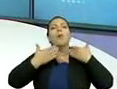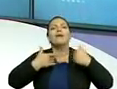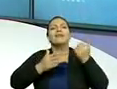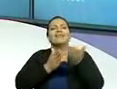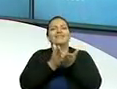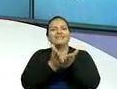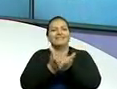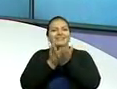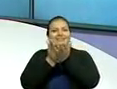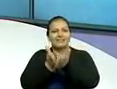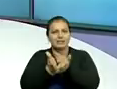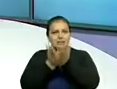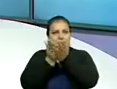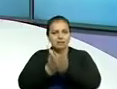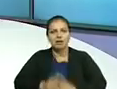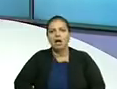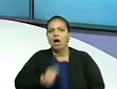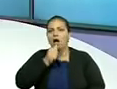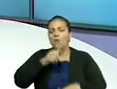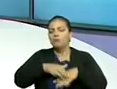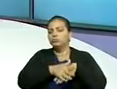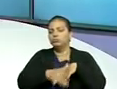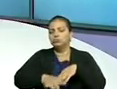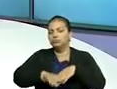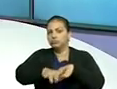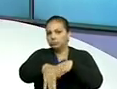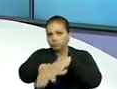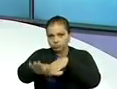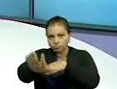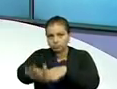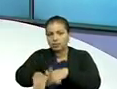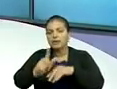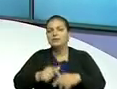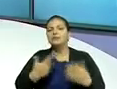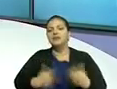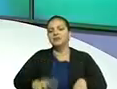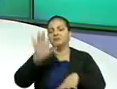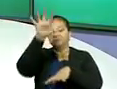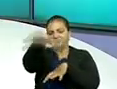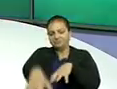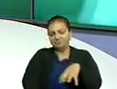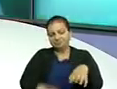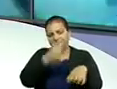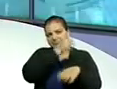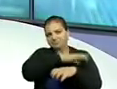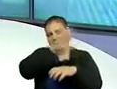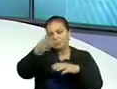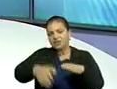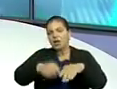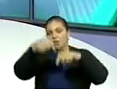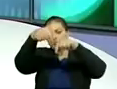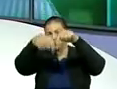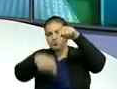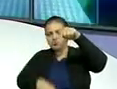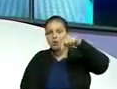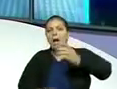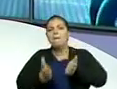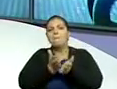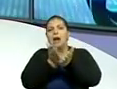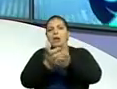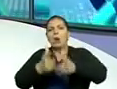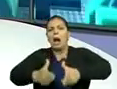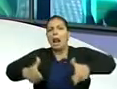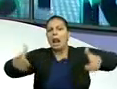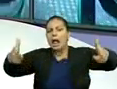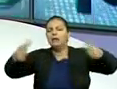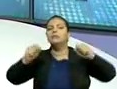el ingreso de buques con un calado de 12.5 a 13 metros. La alcaldesa de Guayaquil, Cintia Viteri, resaltó que el